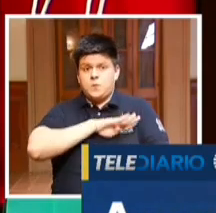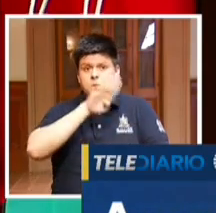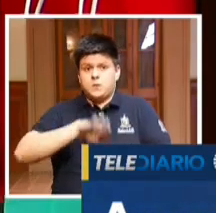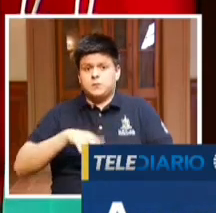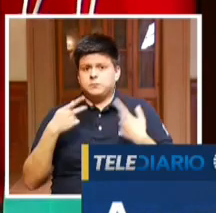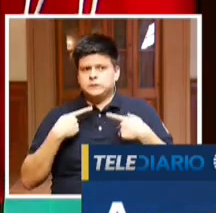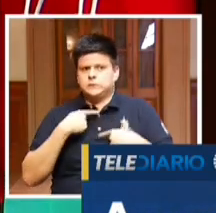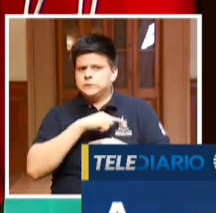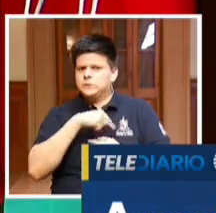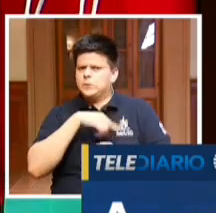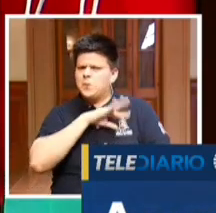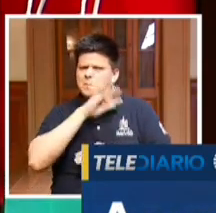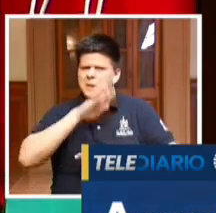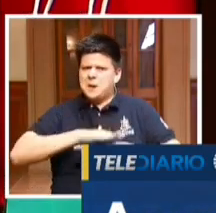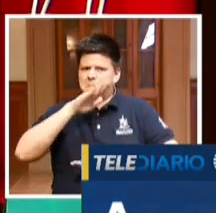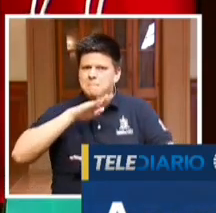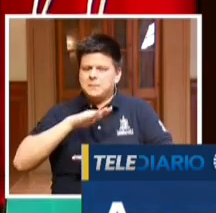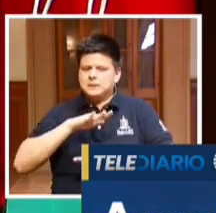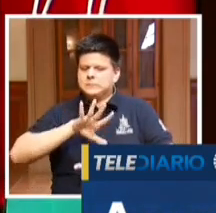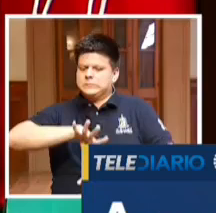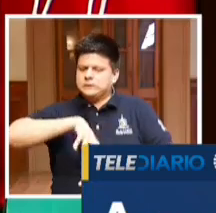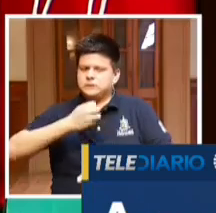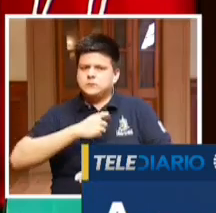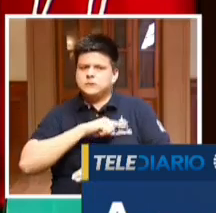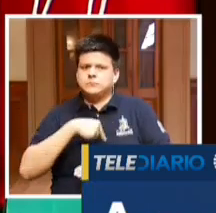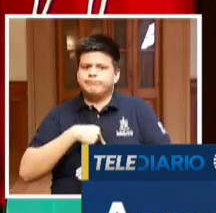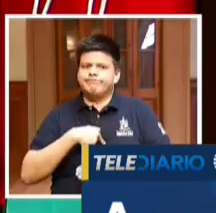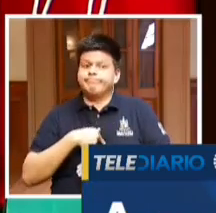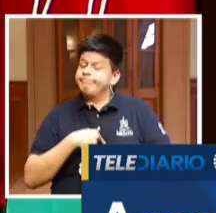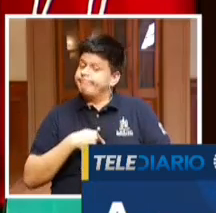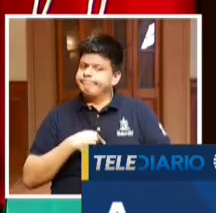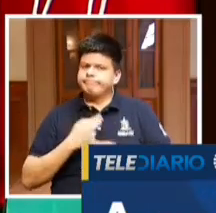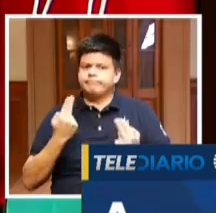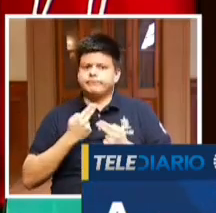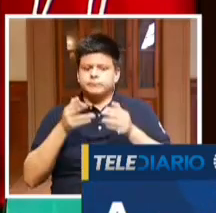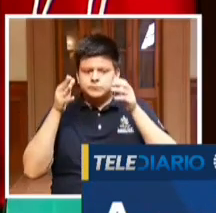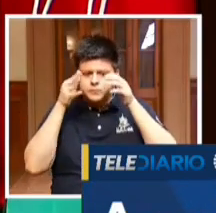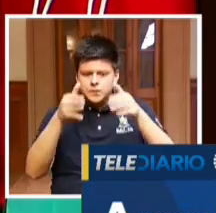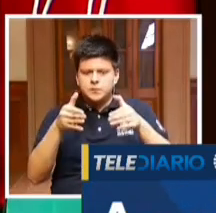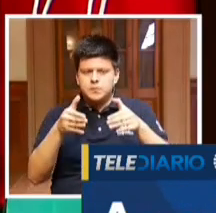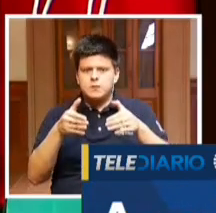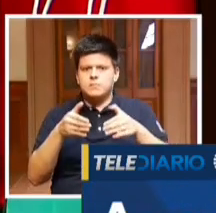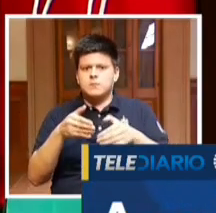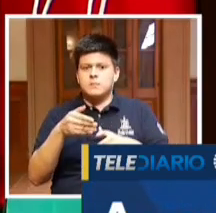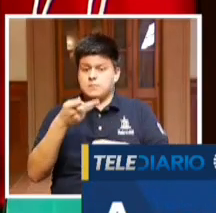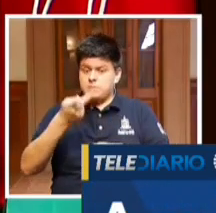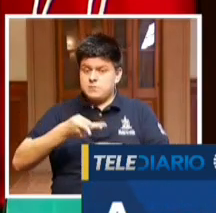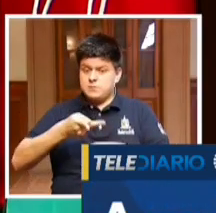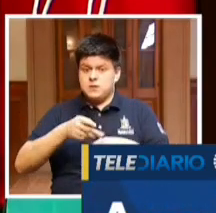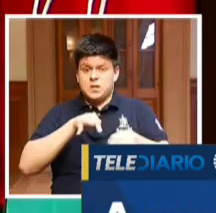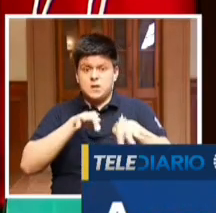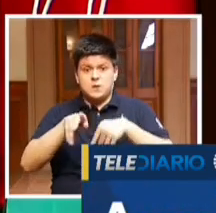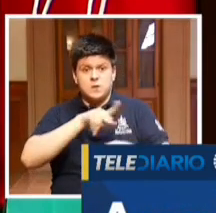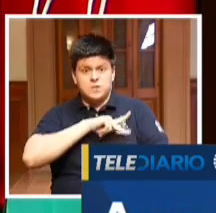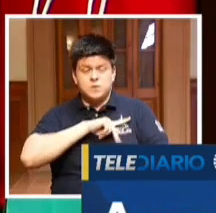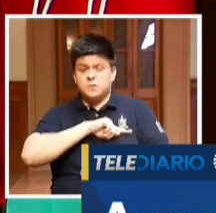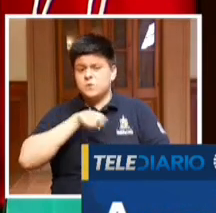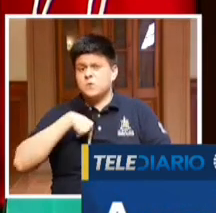más. Y sentir que tenemos que seguir en la batalla, es decir, seguimos estando en